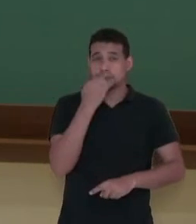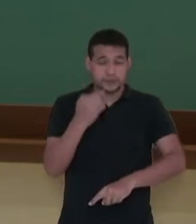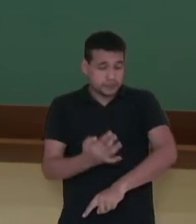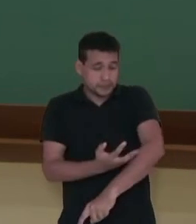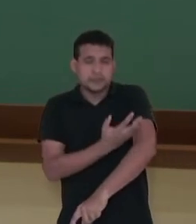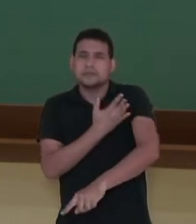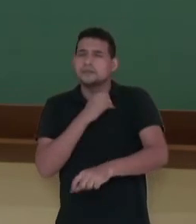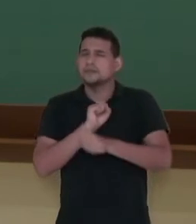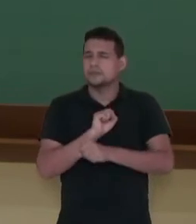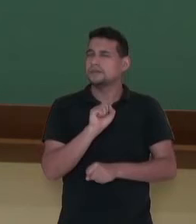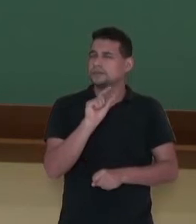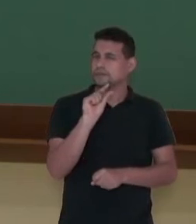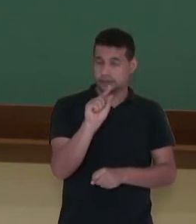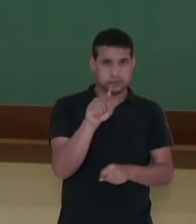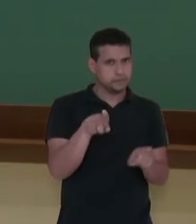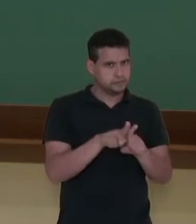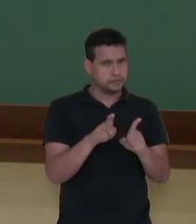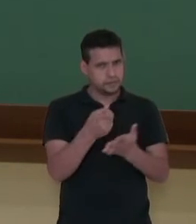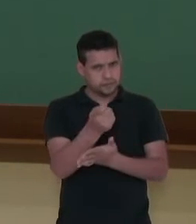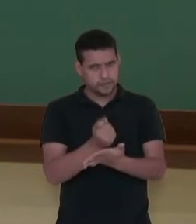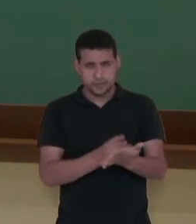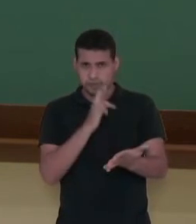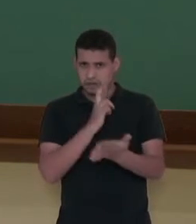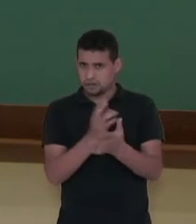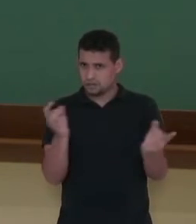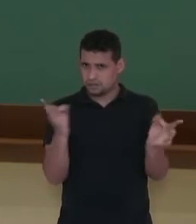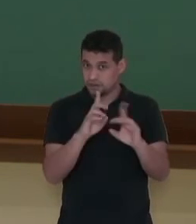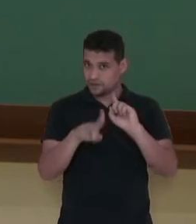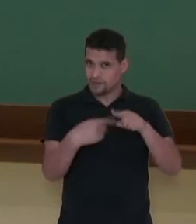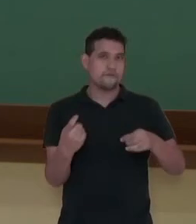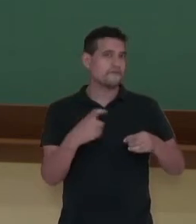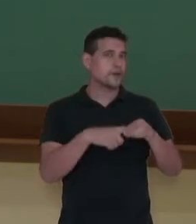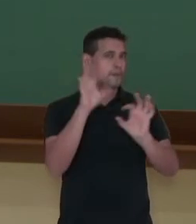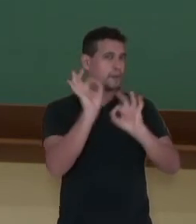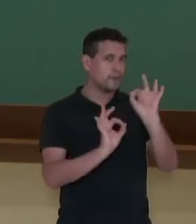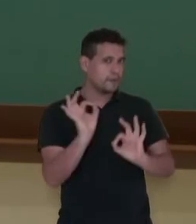un tiempo ahí para ustedes y ya volvemos para